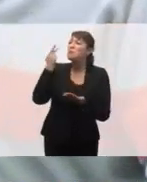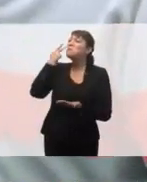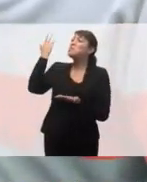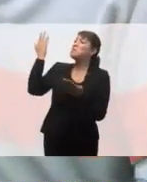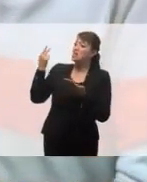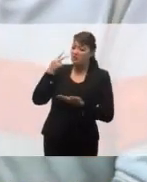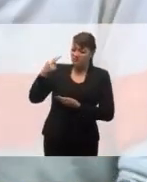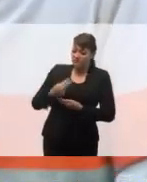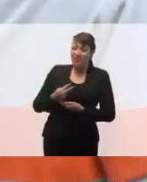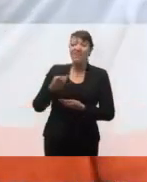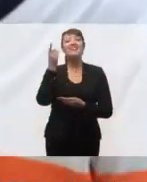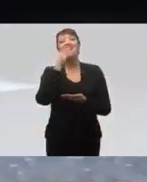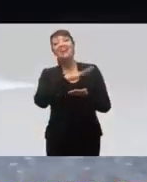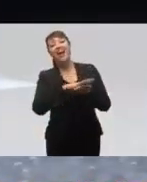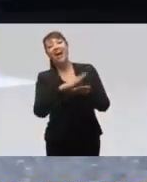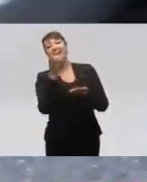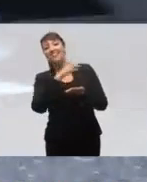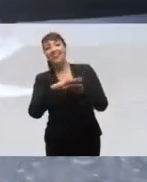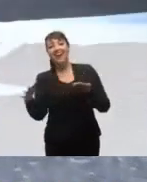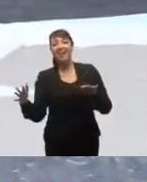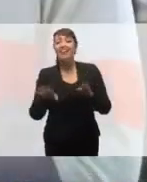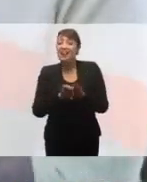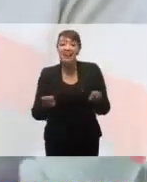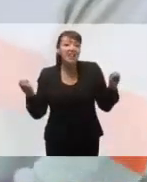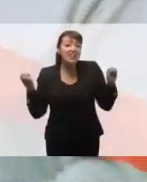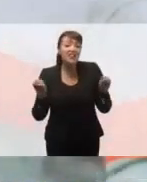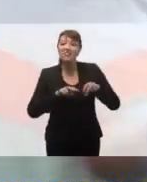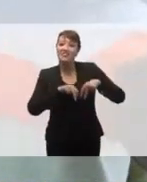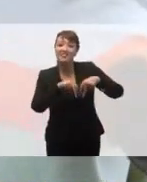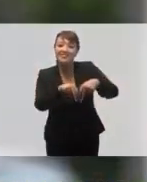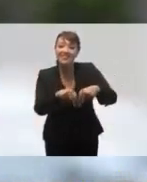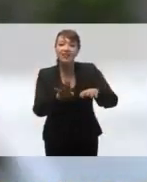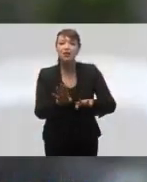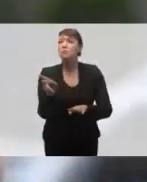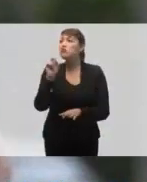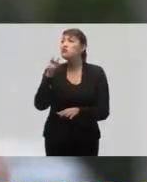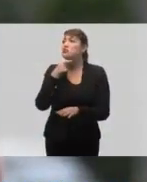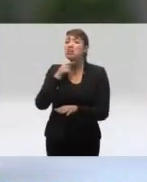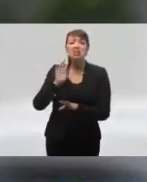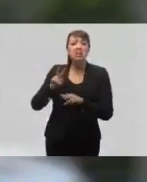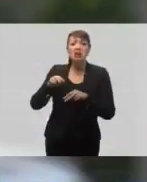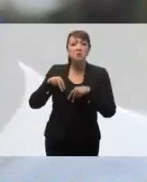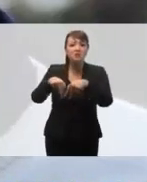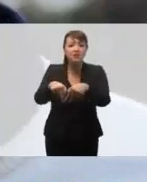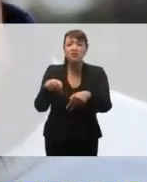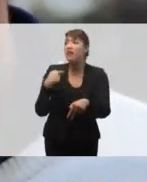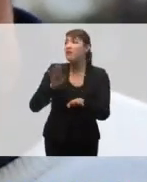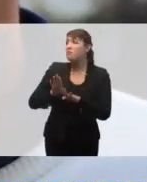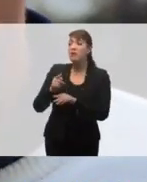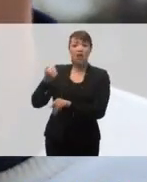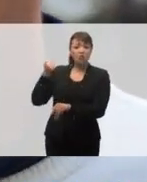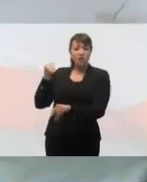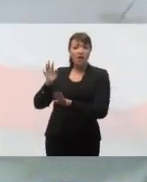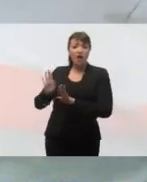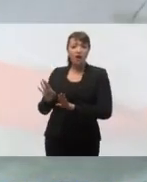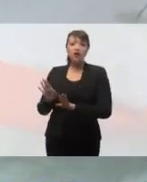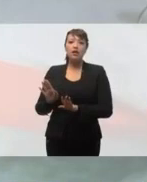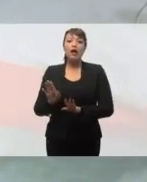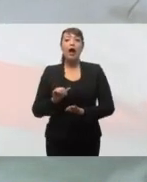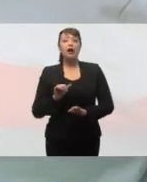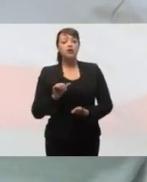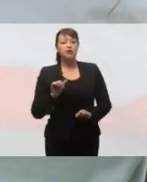pero amigo vea lo que hace de nada de nada listo calle Cruzada es que yo no quería cruzar Yo estaba esperando a